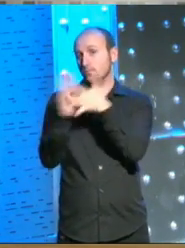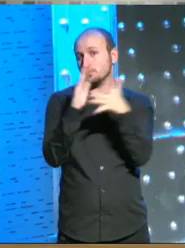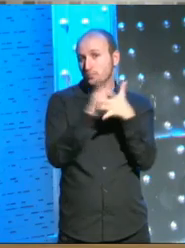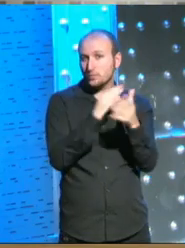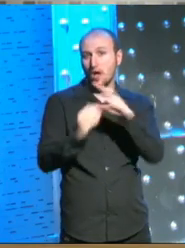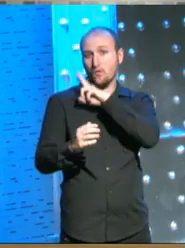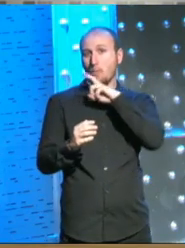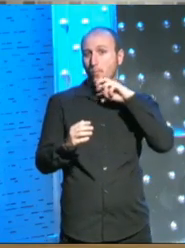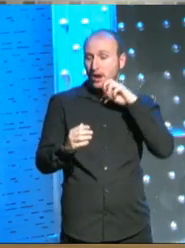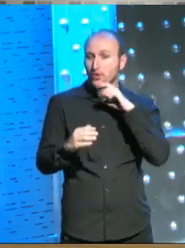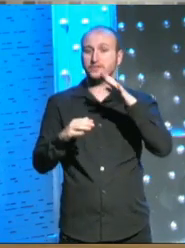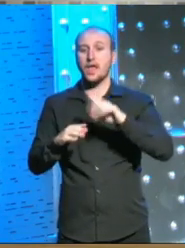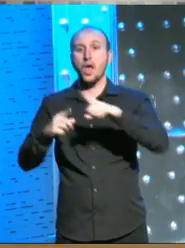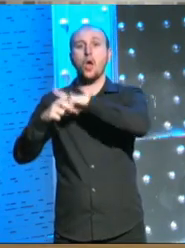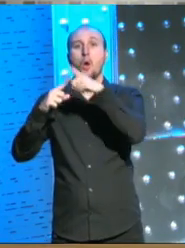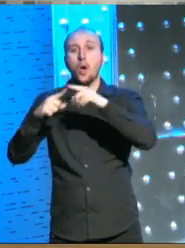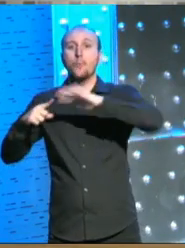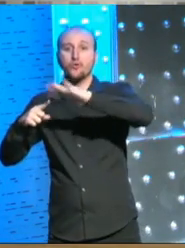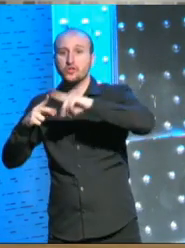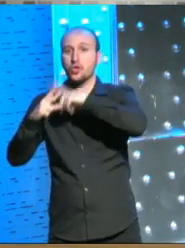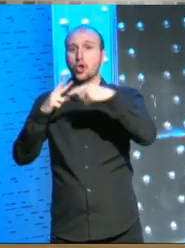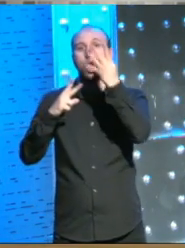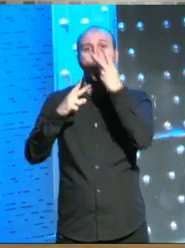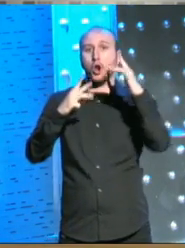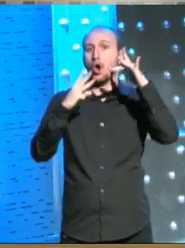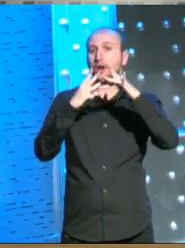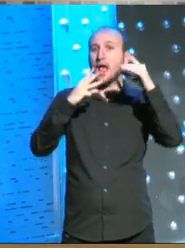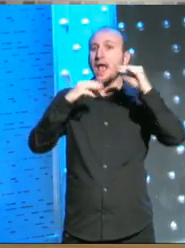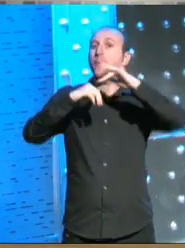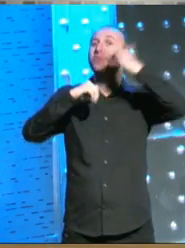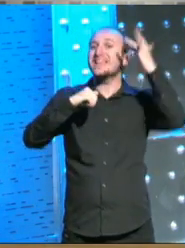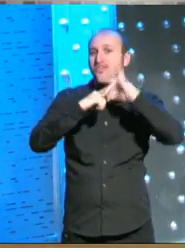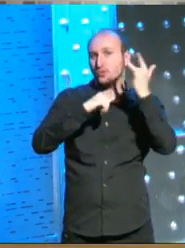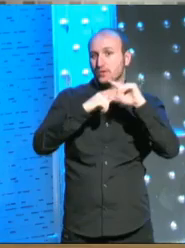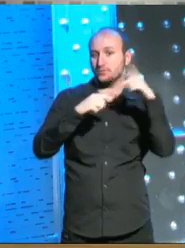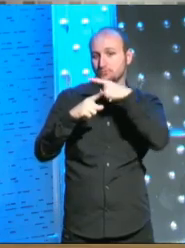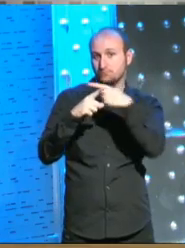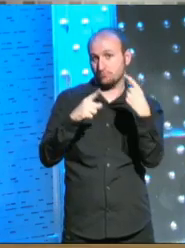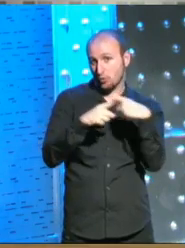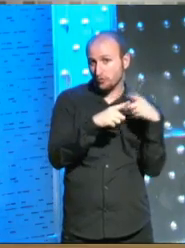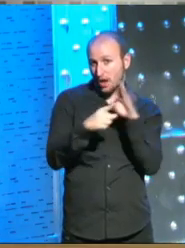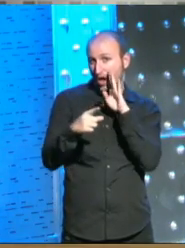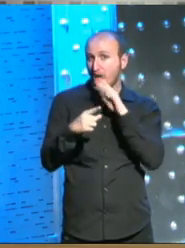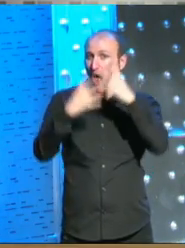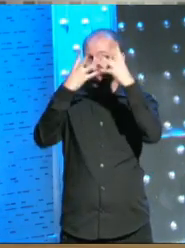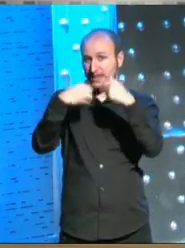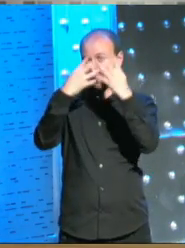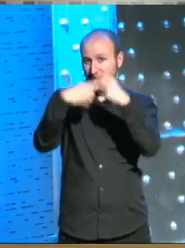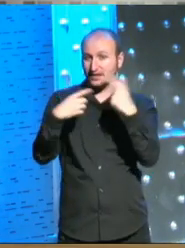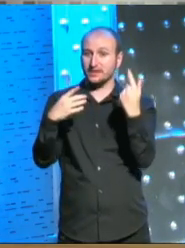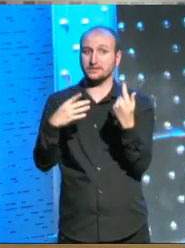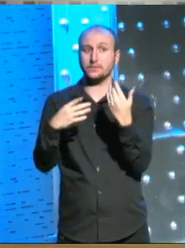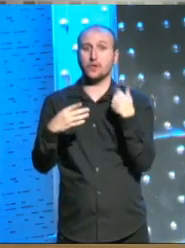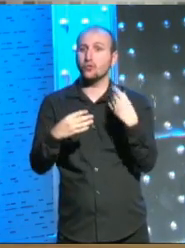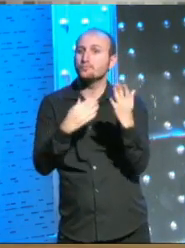saber, posición, color y brillo. Y esos 3 parámetros matemáticos, posición, color y brillo, son los que yo